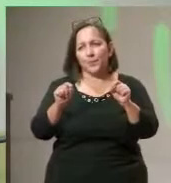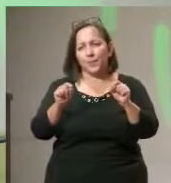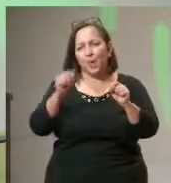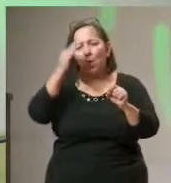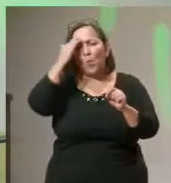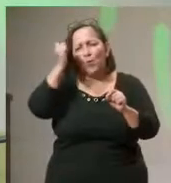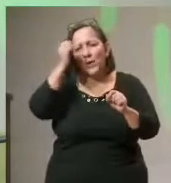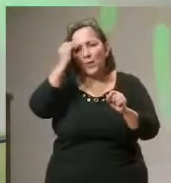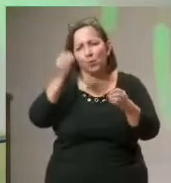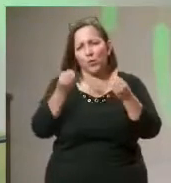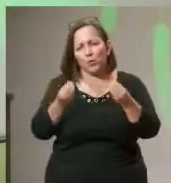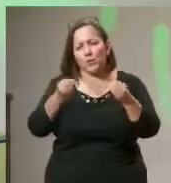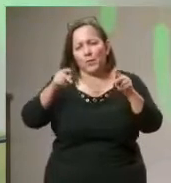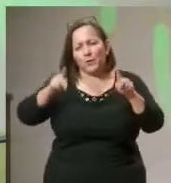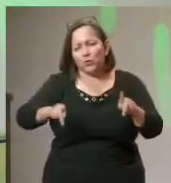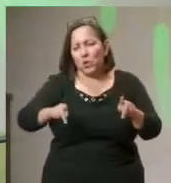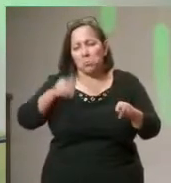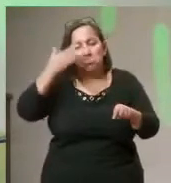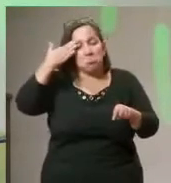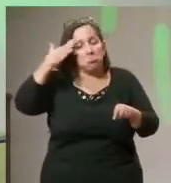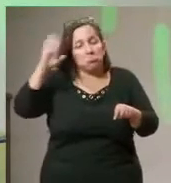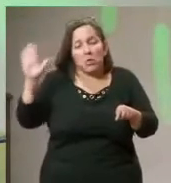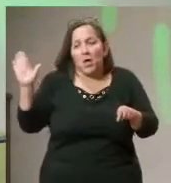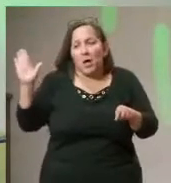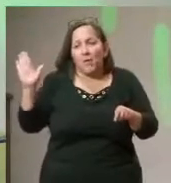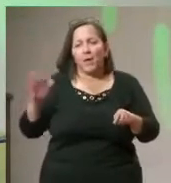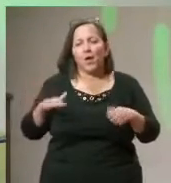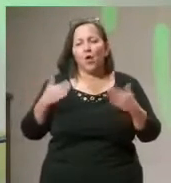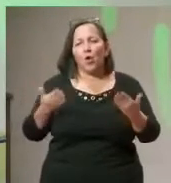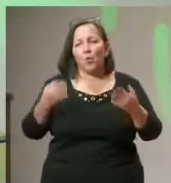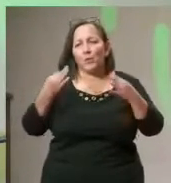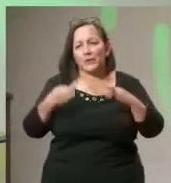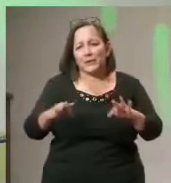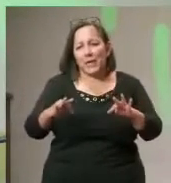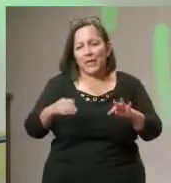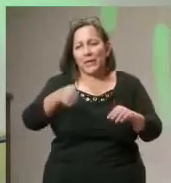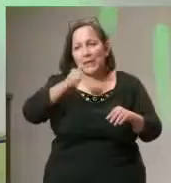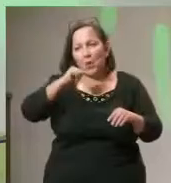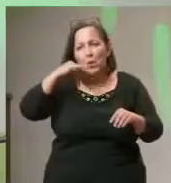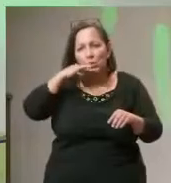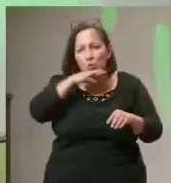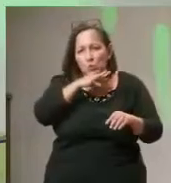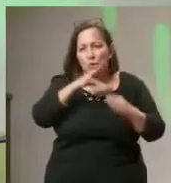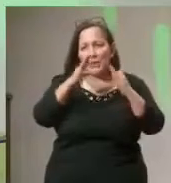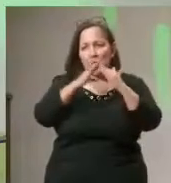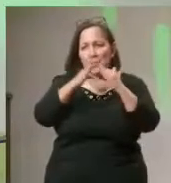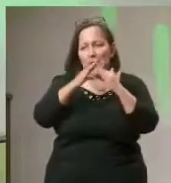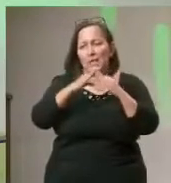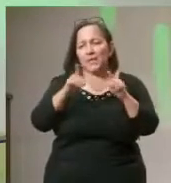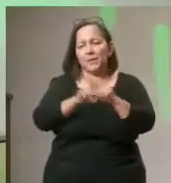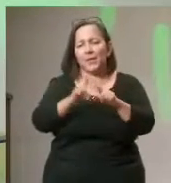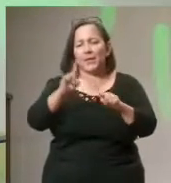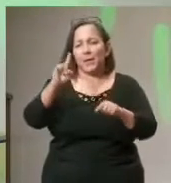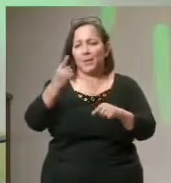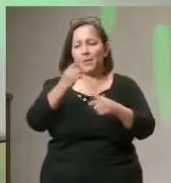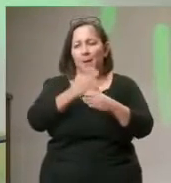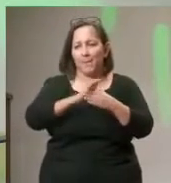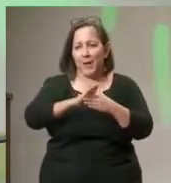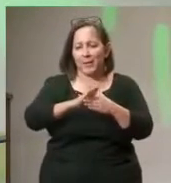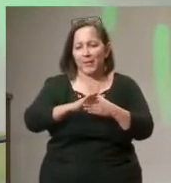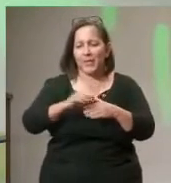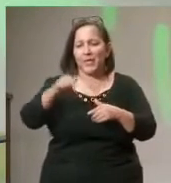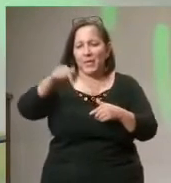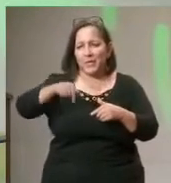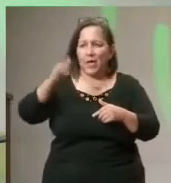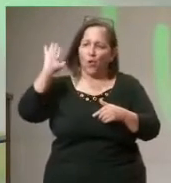¿Por qué? Porque mucha gente ni siquiera sabe cómo se tratan las aguas residuales. Y en la primera parte de esta conferencia